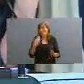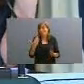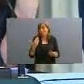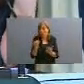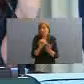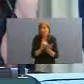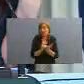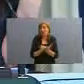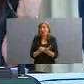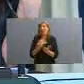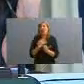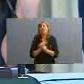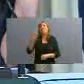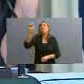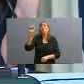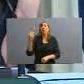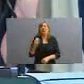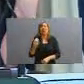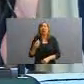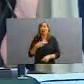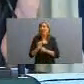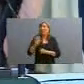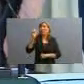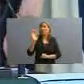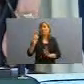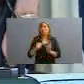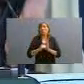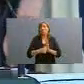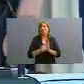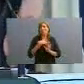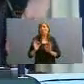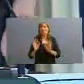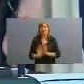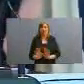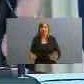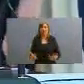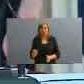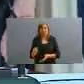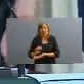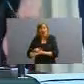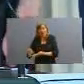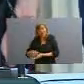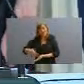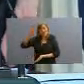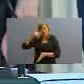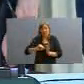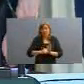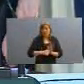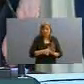¿qué título más importante que el de ciudadano? ¿Hay un abogado? ¿Es más importante que un ciudadano que no es